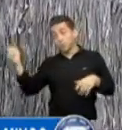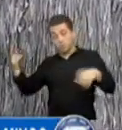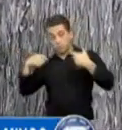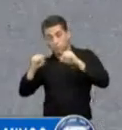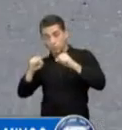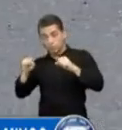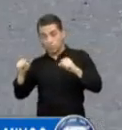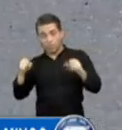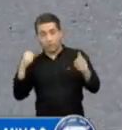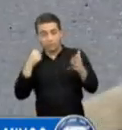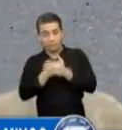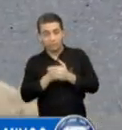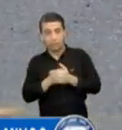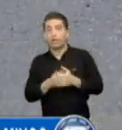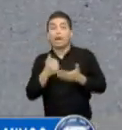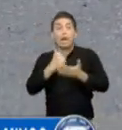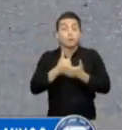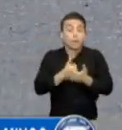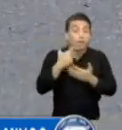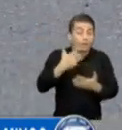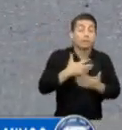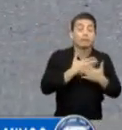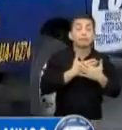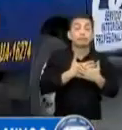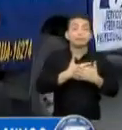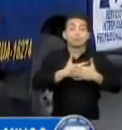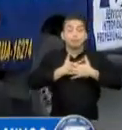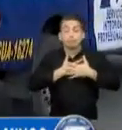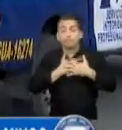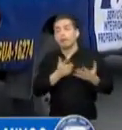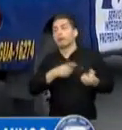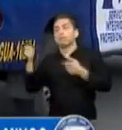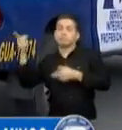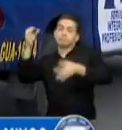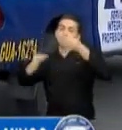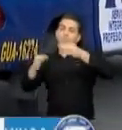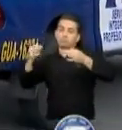atención médica fue trasladado a los tribunales para resolver su situación jurídica